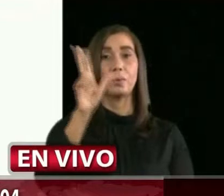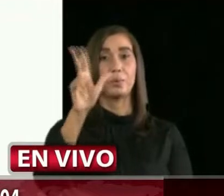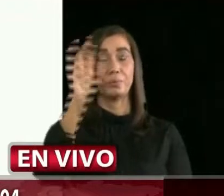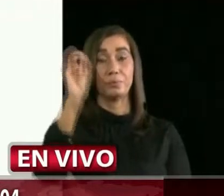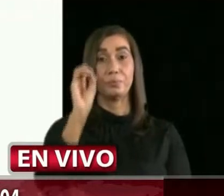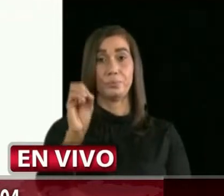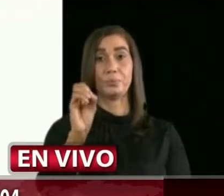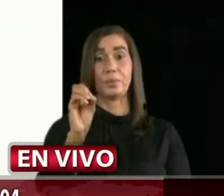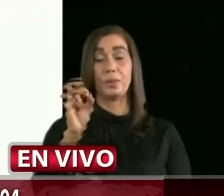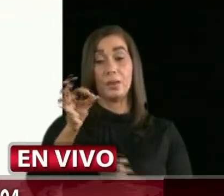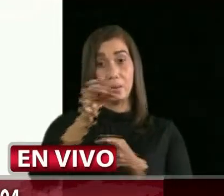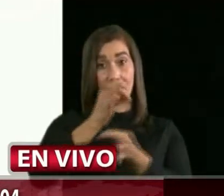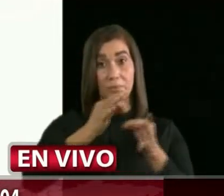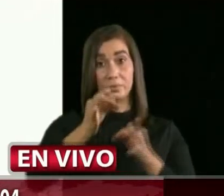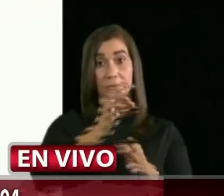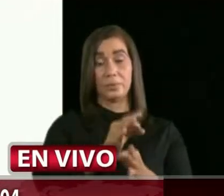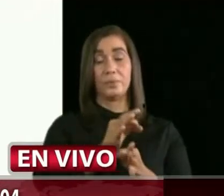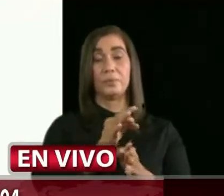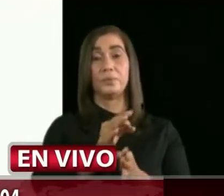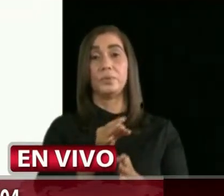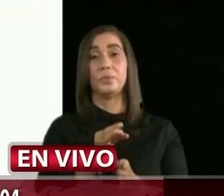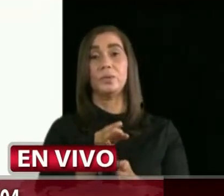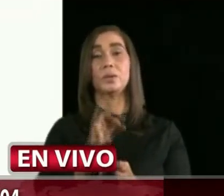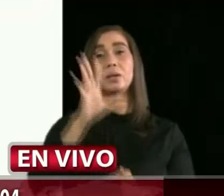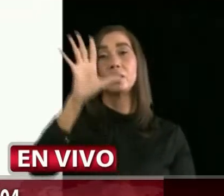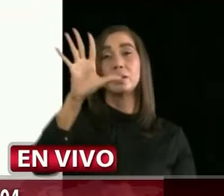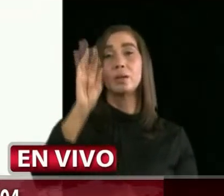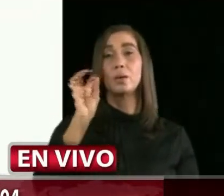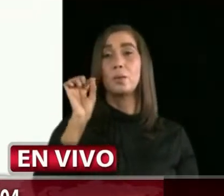5.93% San Francisco de Macorís,